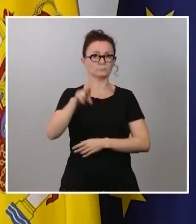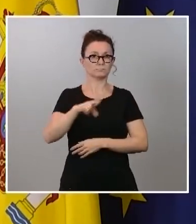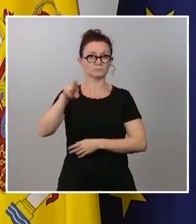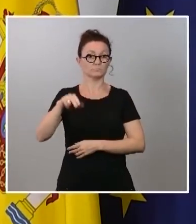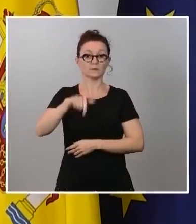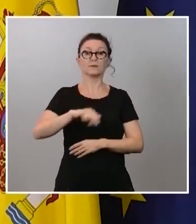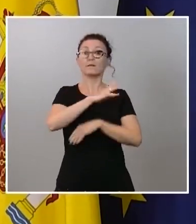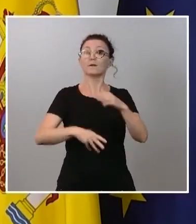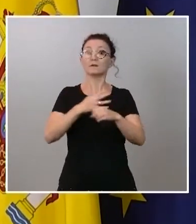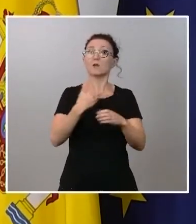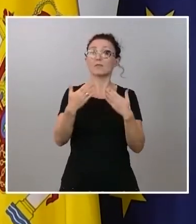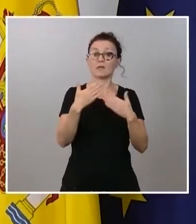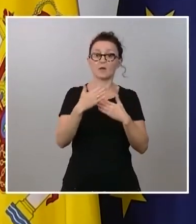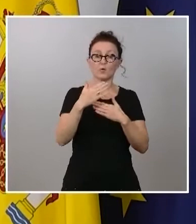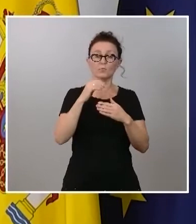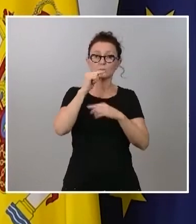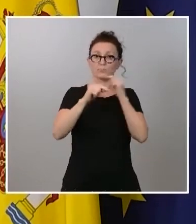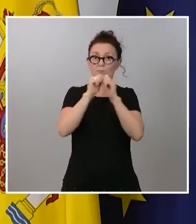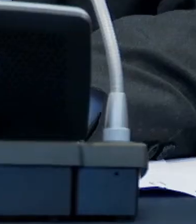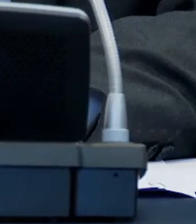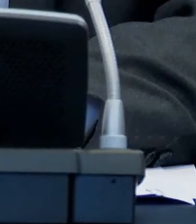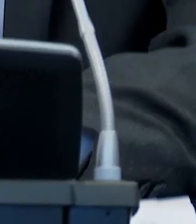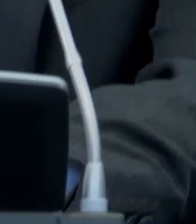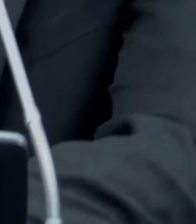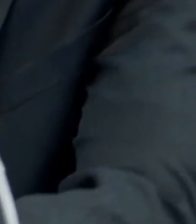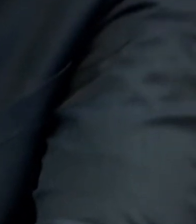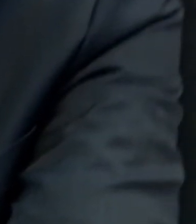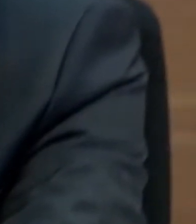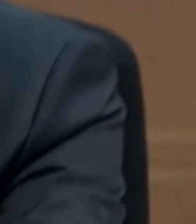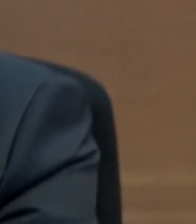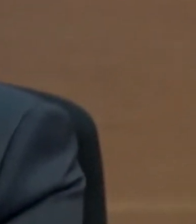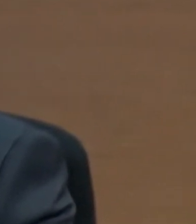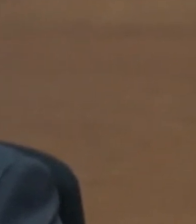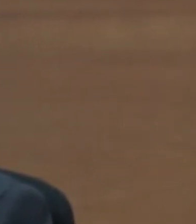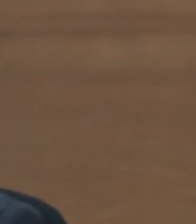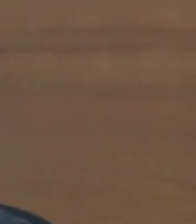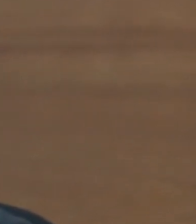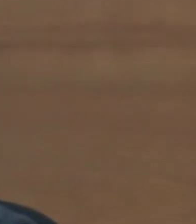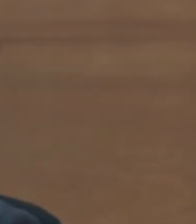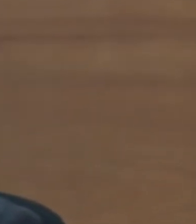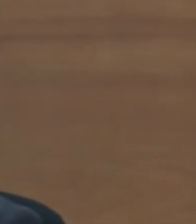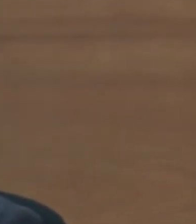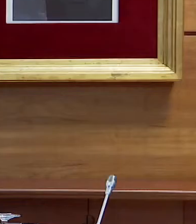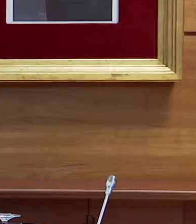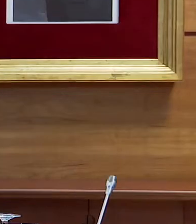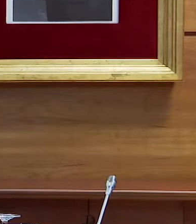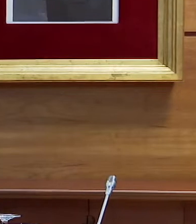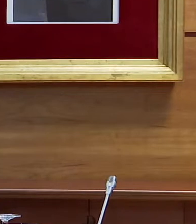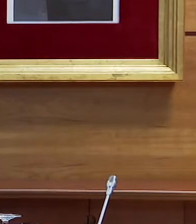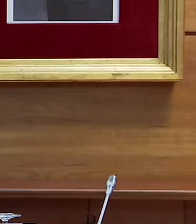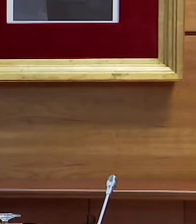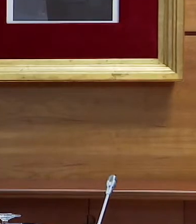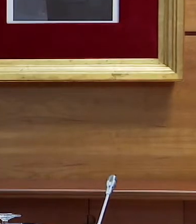aún más, como consecuencia de la emergencia económica y social. En materia sanitaria, Sánchez ha alabado el sistema español para combatir los